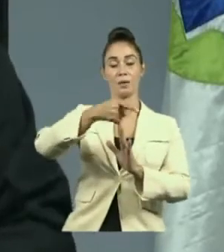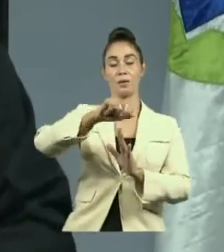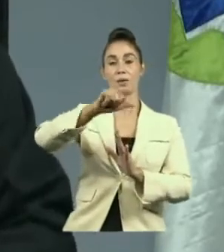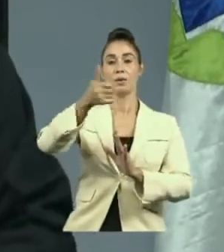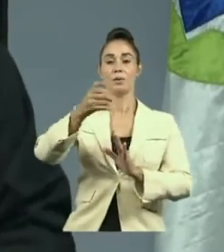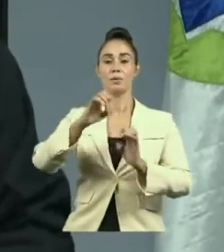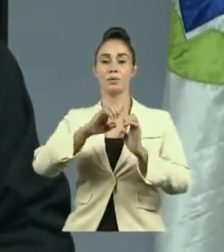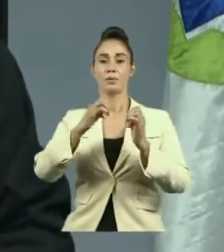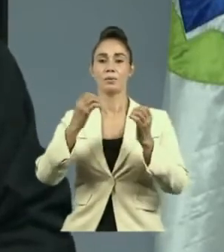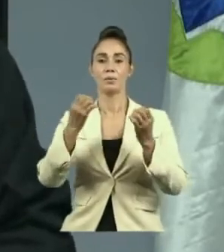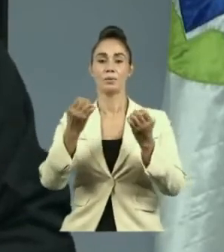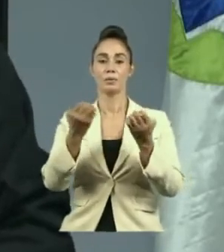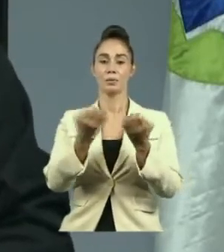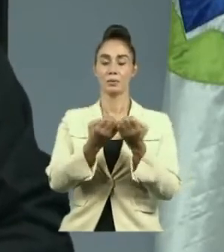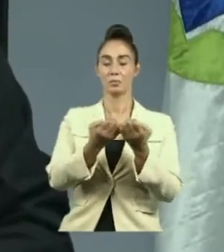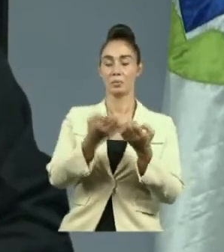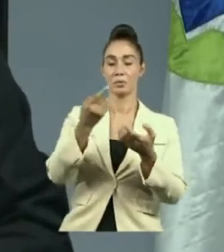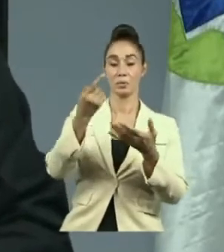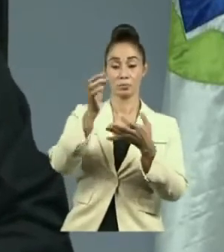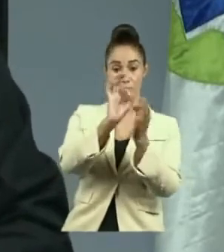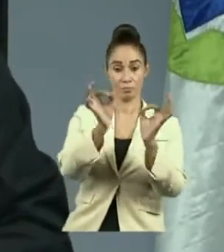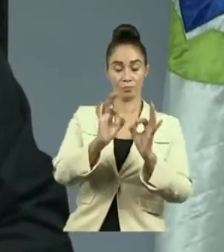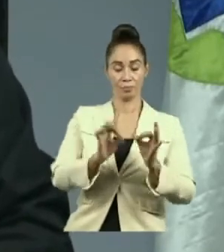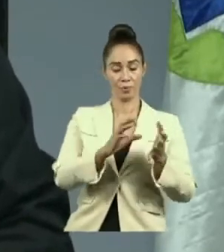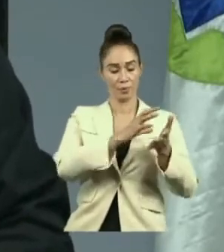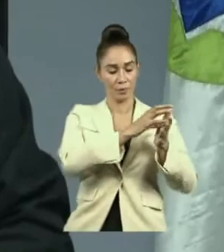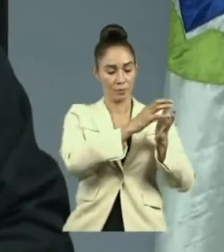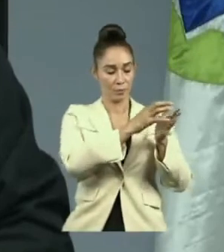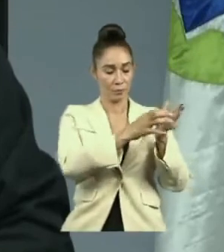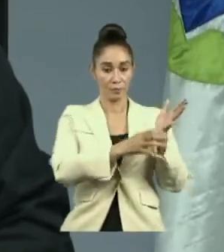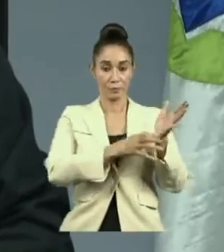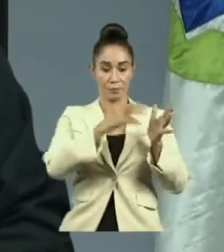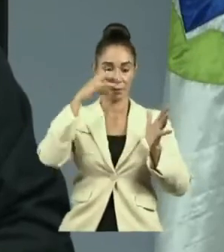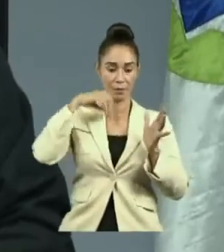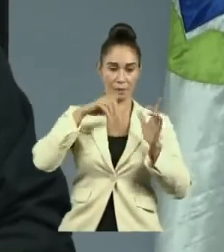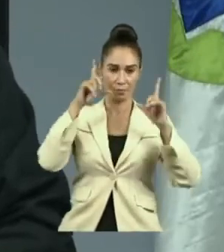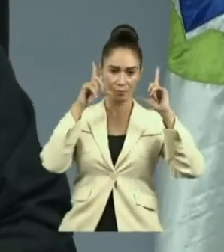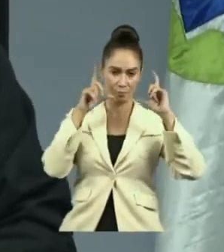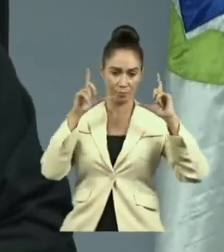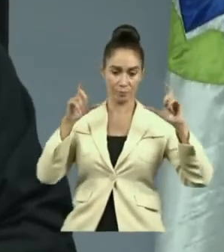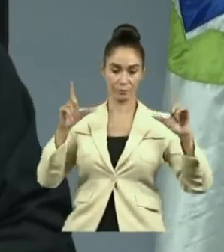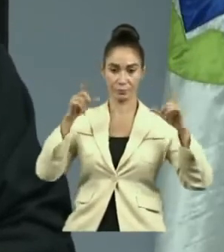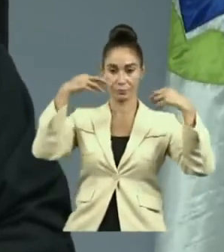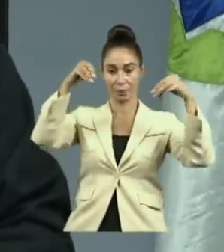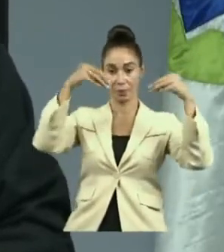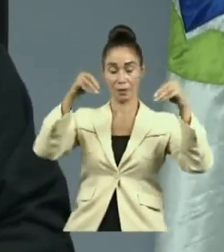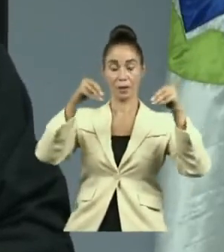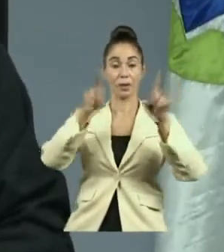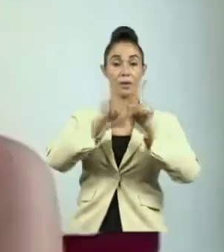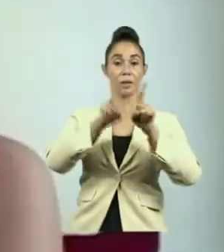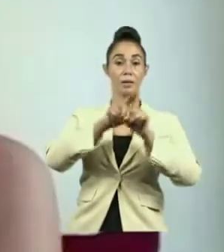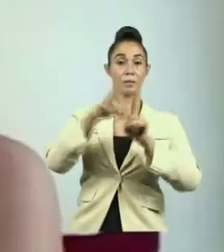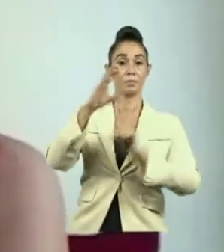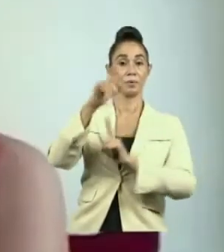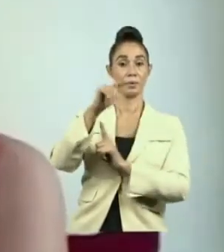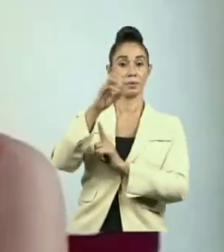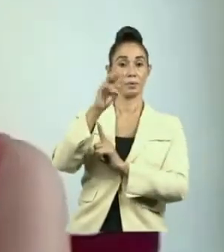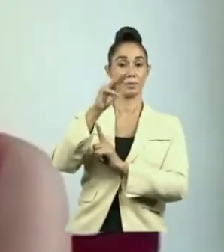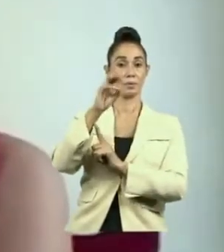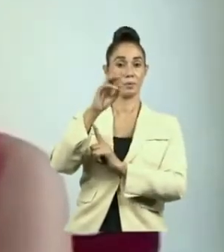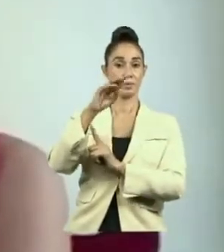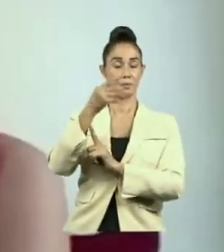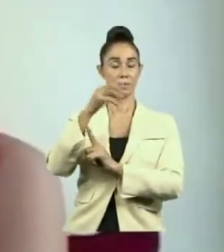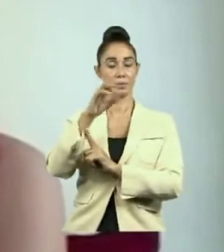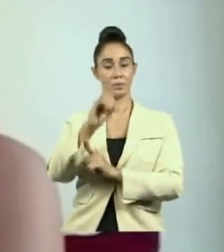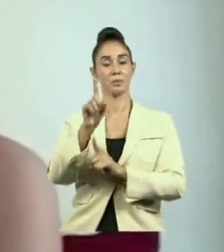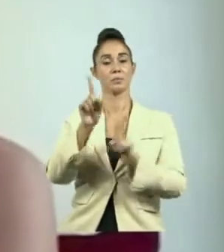mecanismos que ya se ha visto que las imágenes radiográficas y de tomografía pues ofrecen una